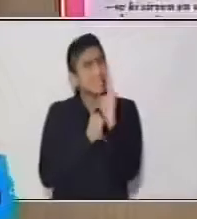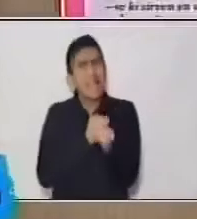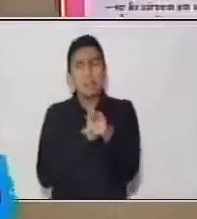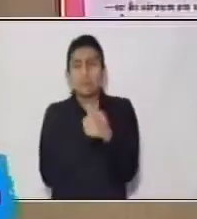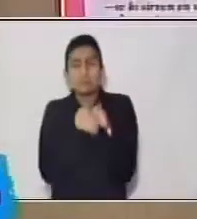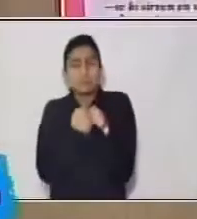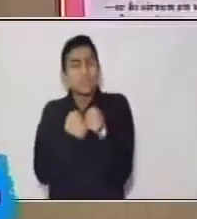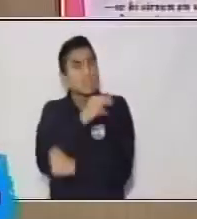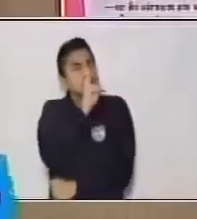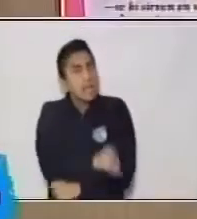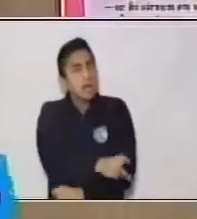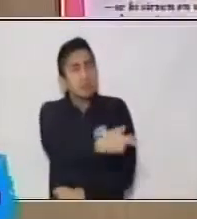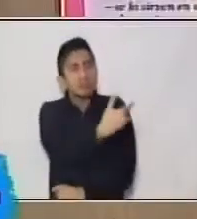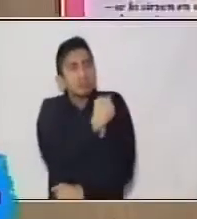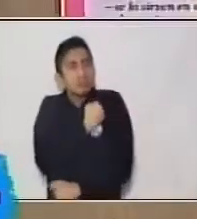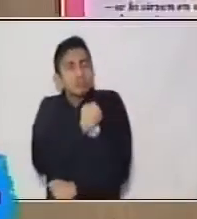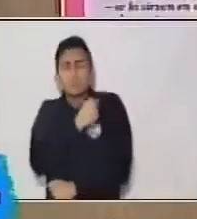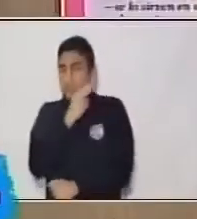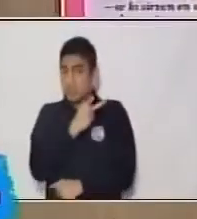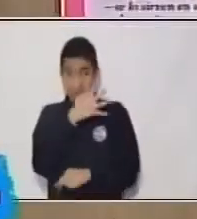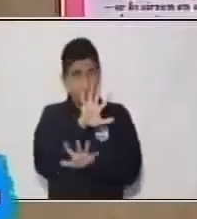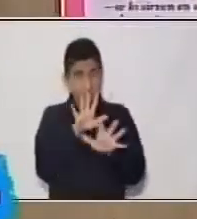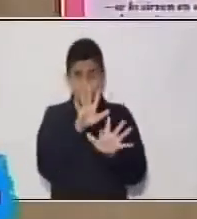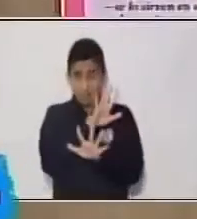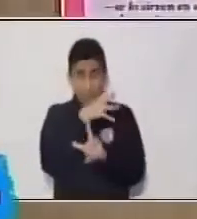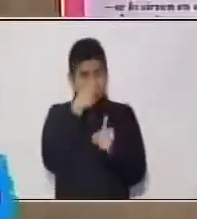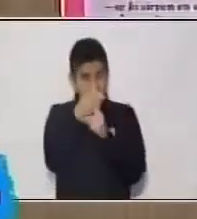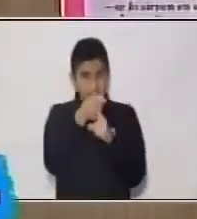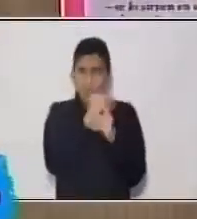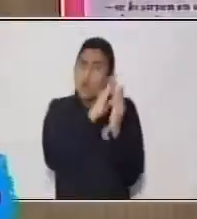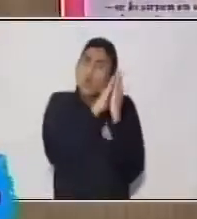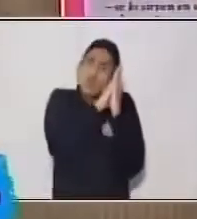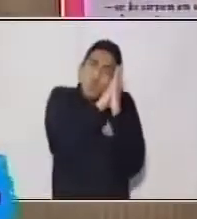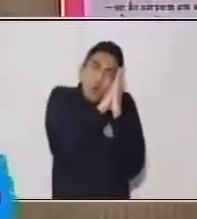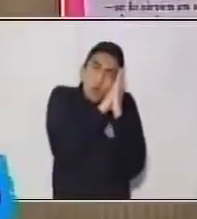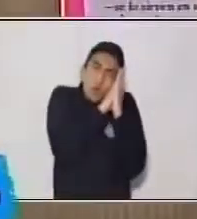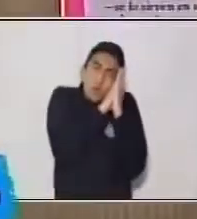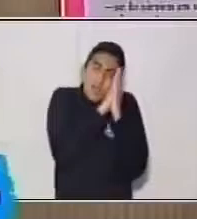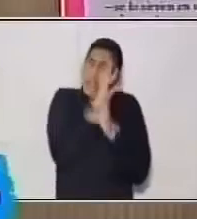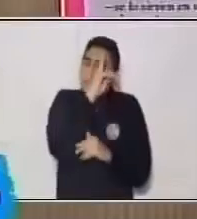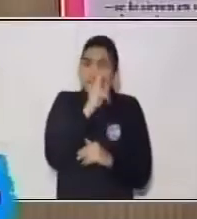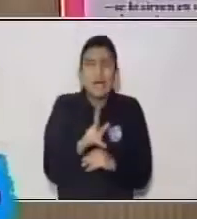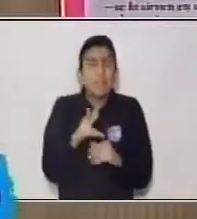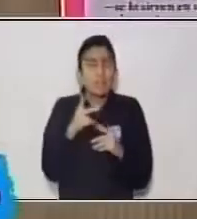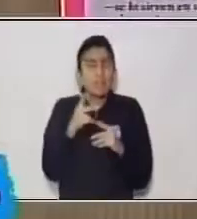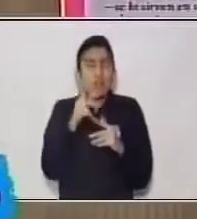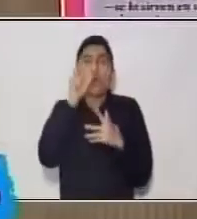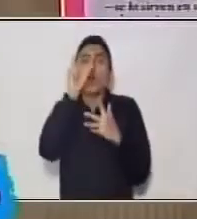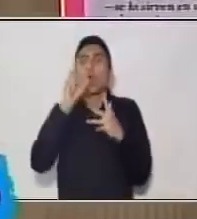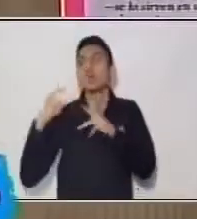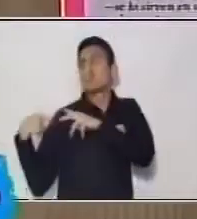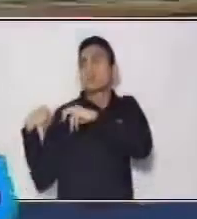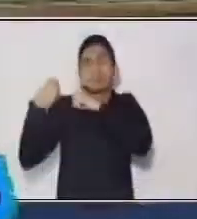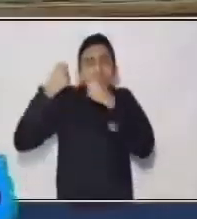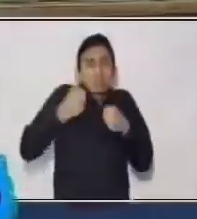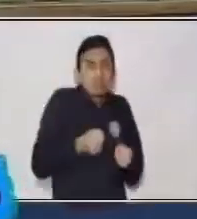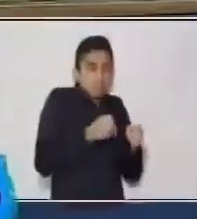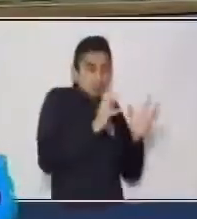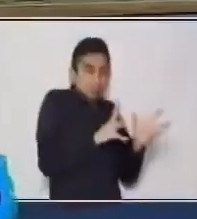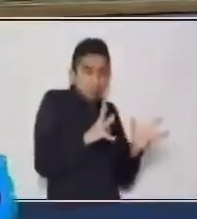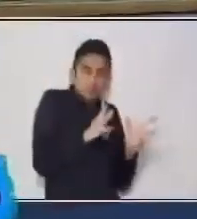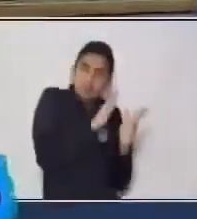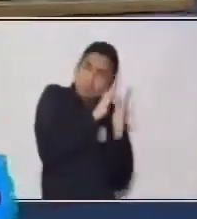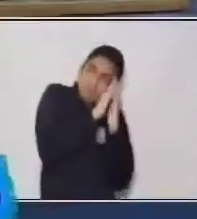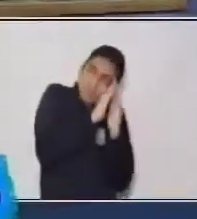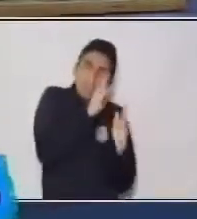también lo guardaban ahí. Y al momento de dormir dice que se dormían ahí en esa como